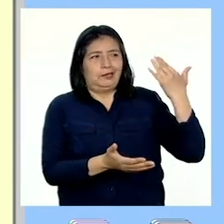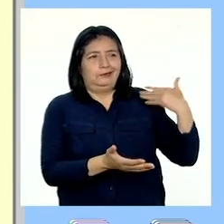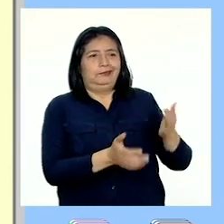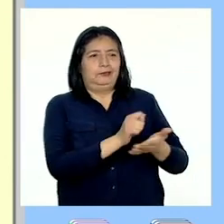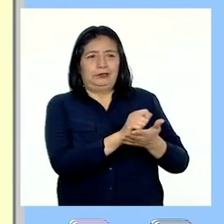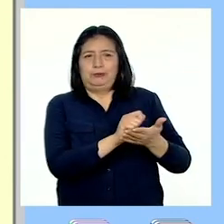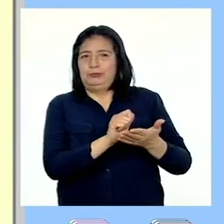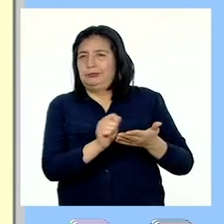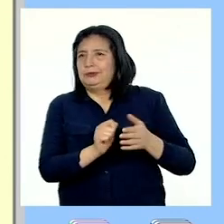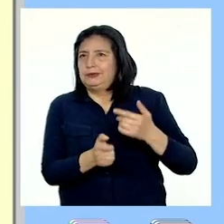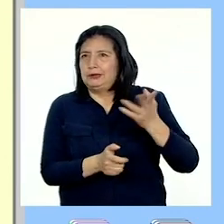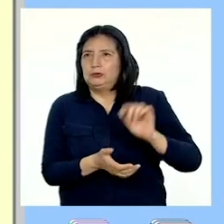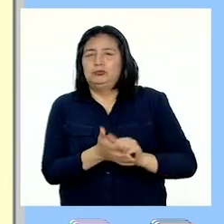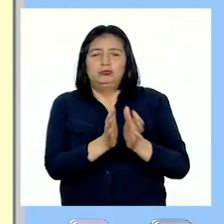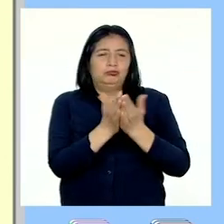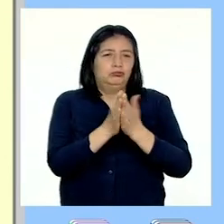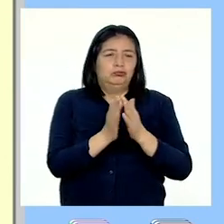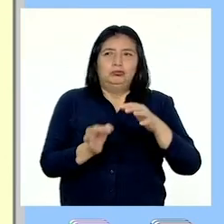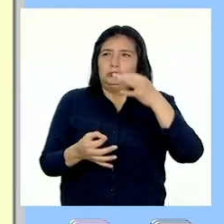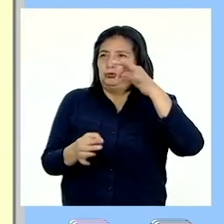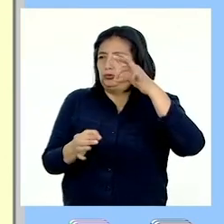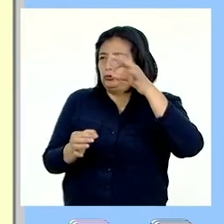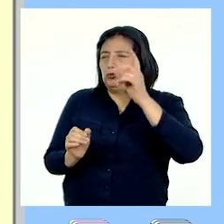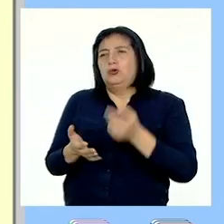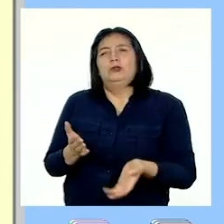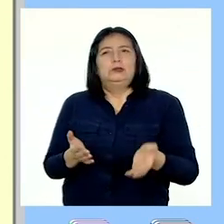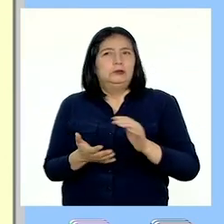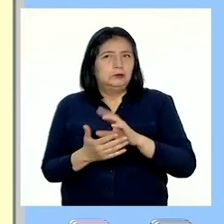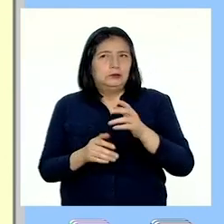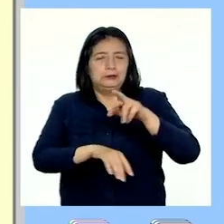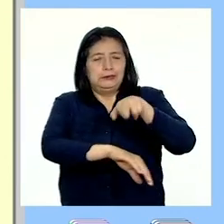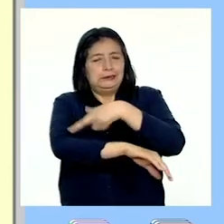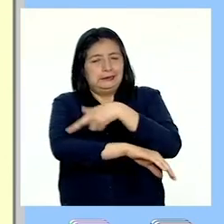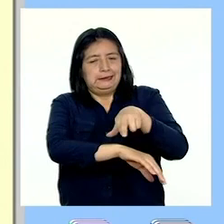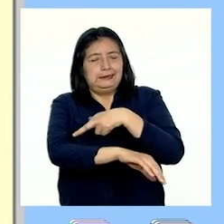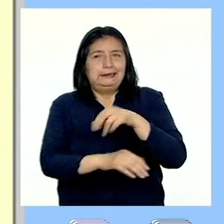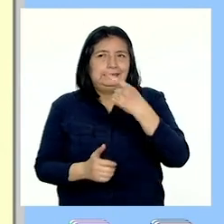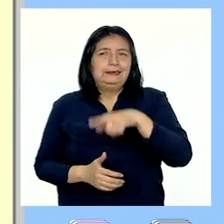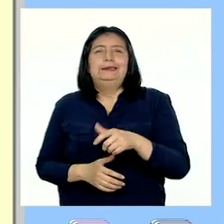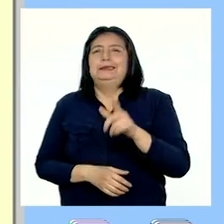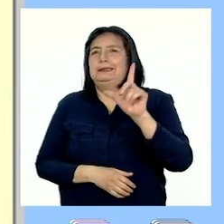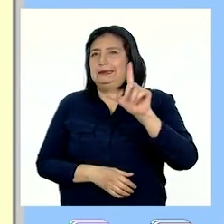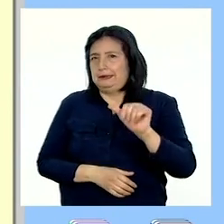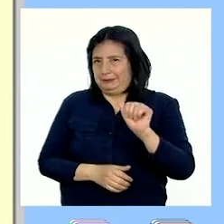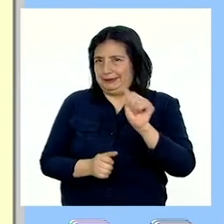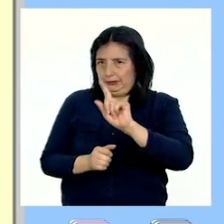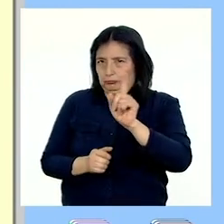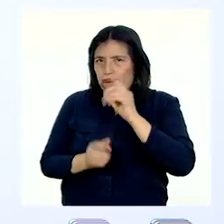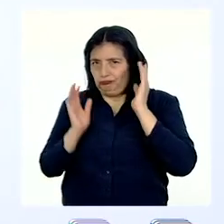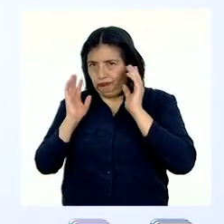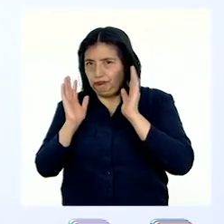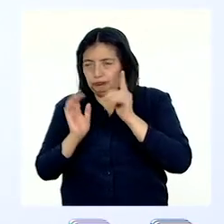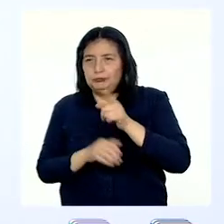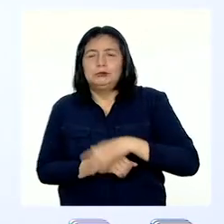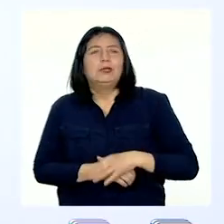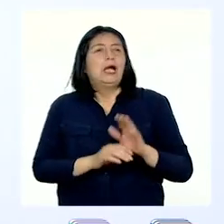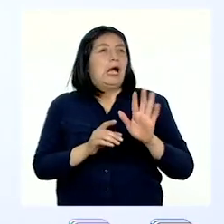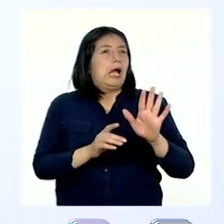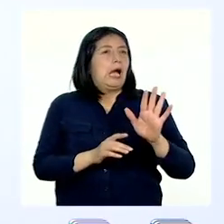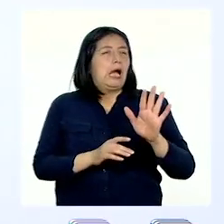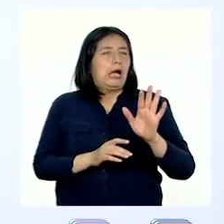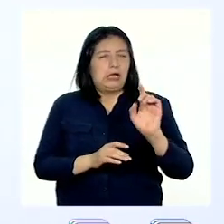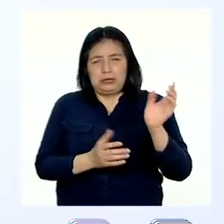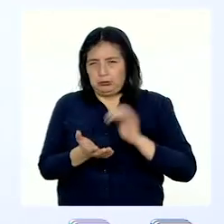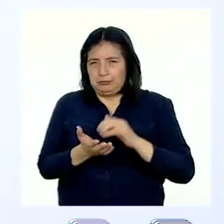en estos días, su cuaderno u hojas de reuso, regla y lápices. Ojito, ojito. Y